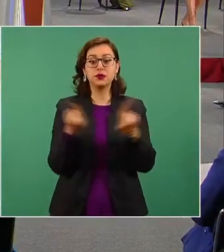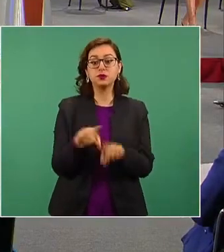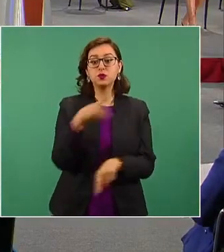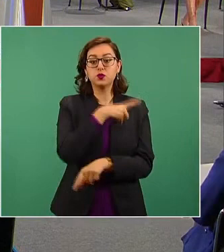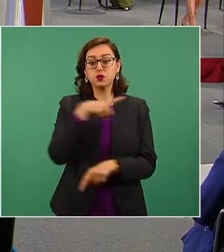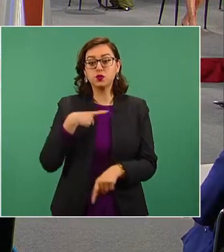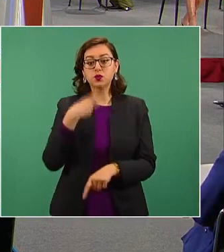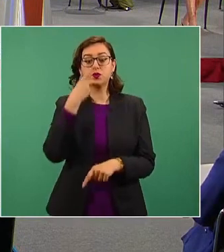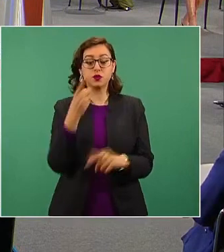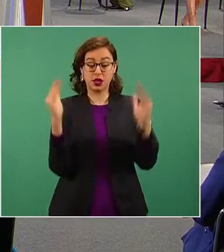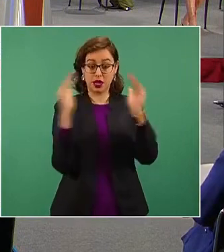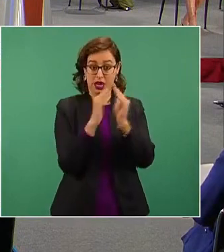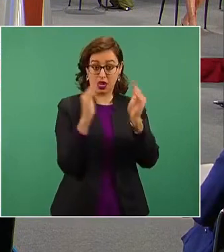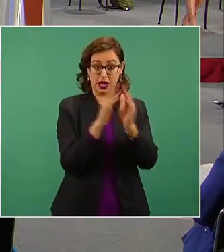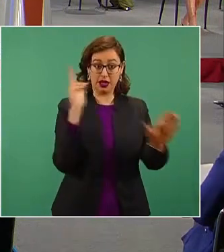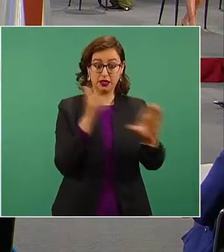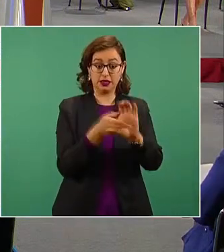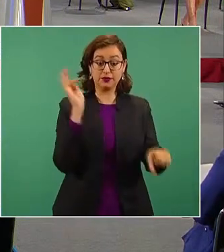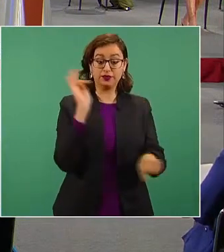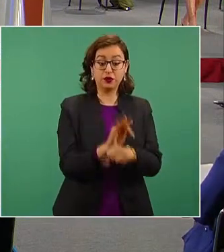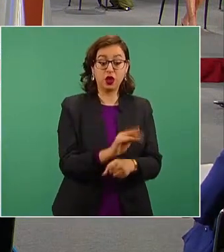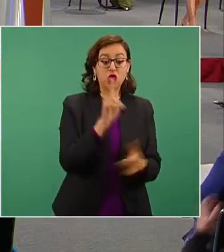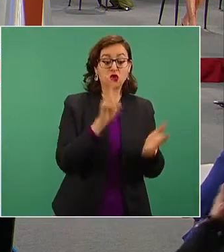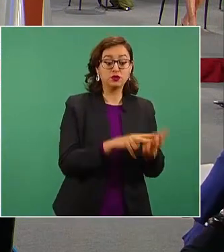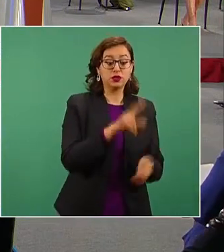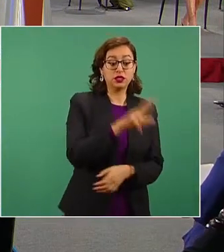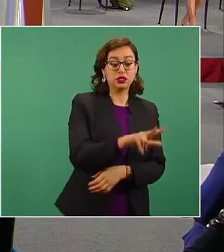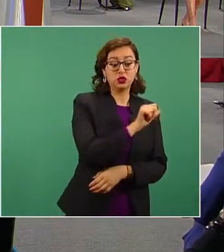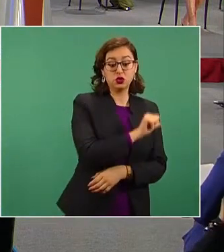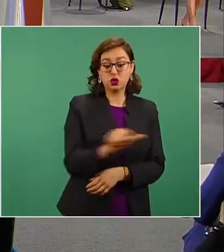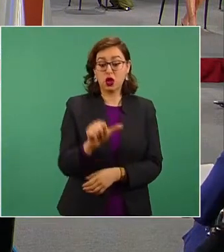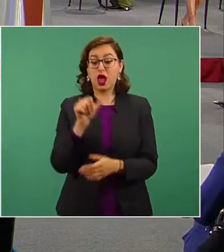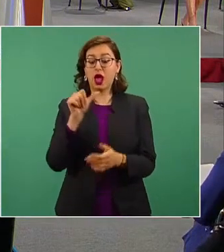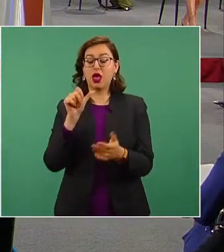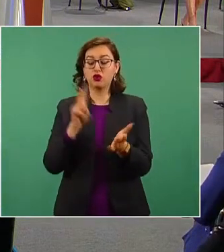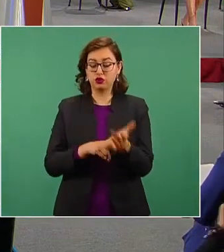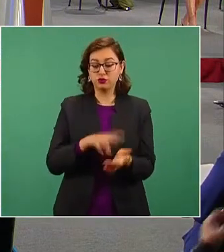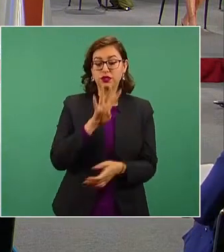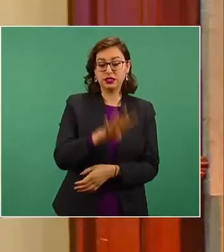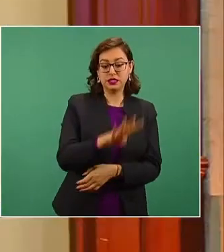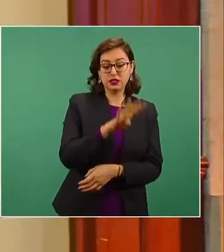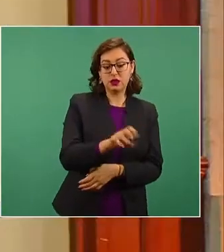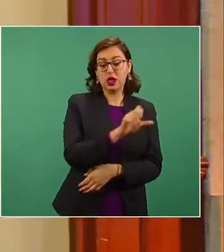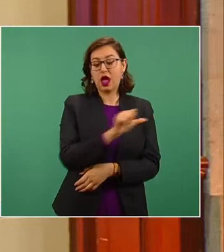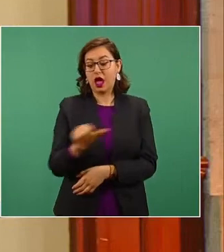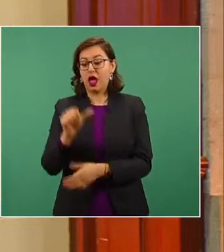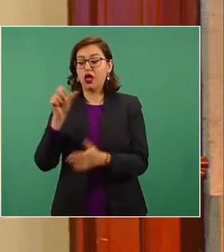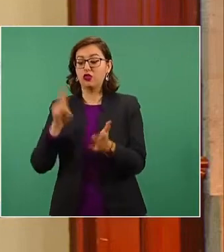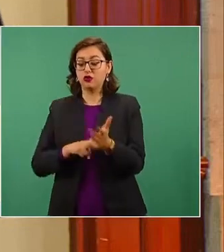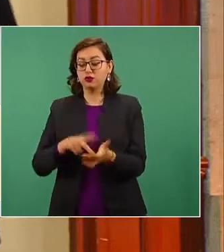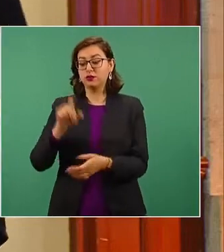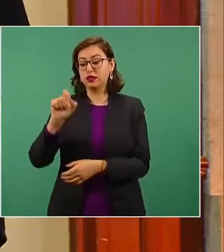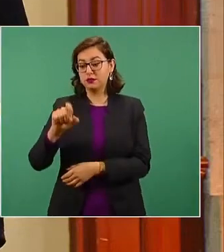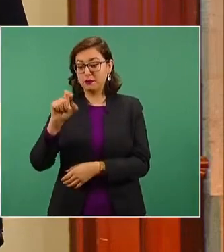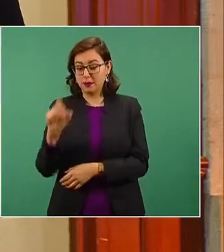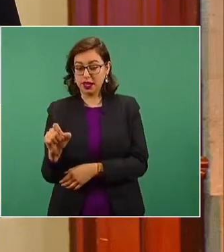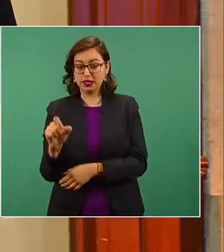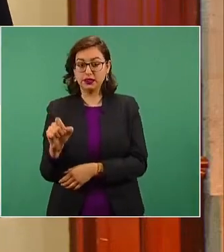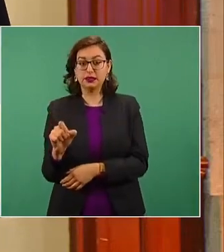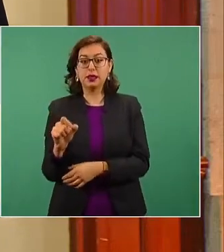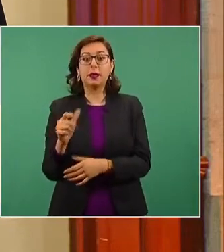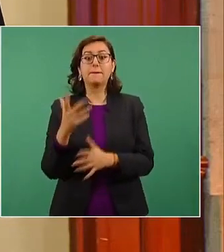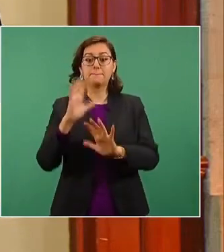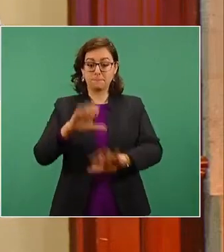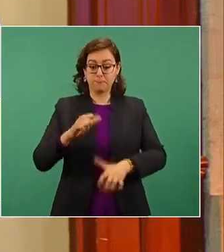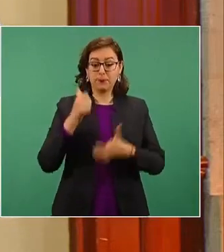refugios creció del 2018 al 2019 y del 2019 al 2020. En 2019 hubo una